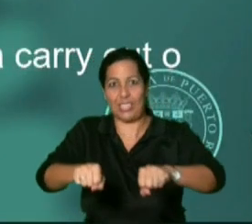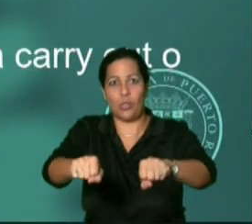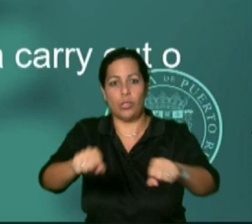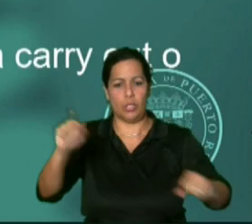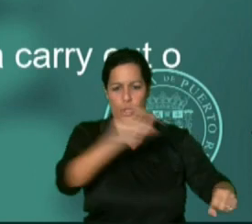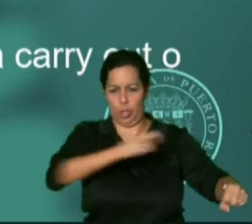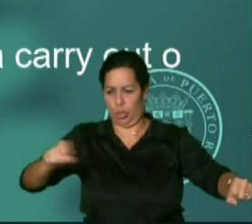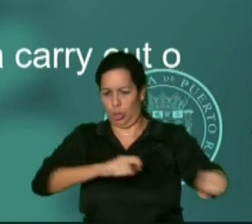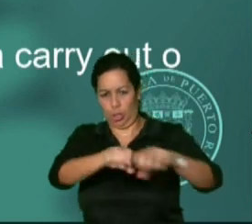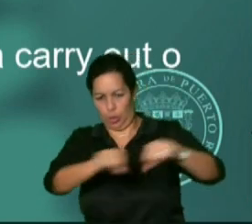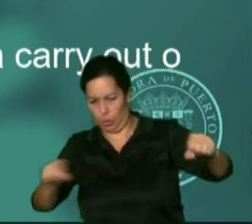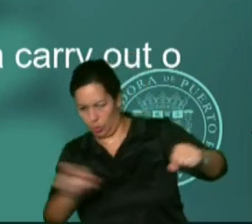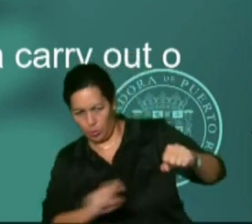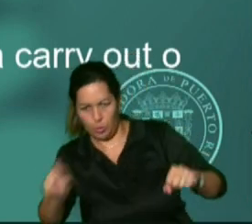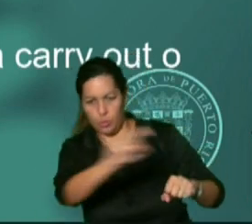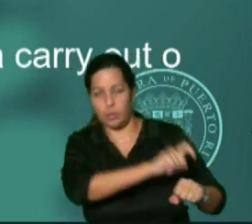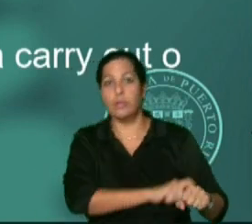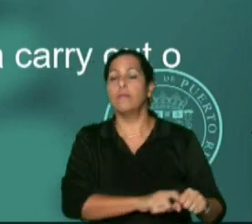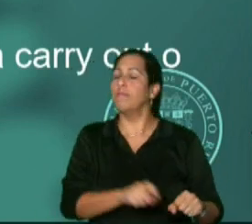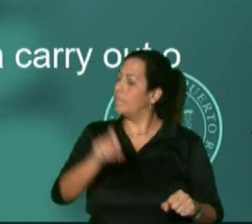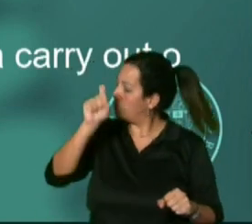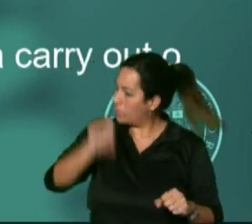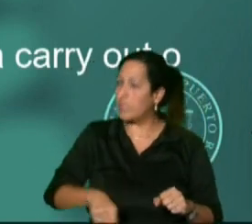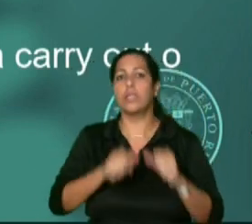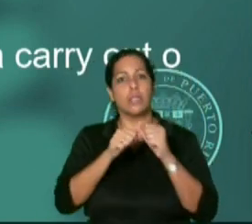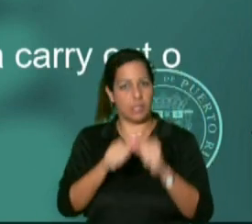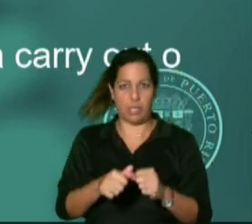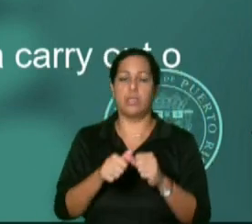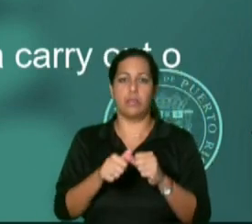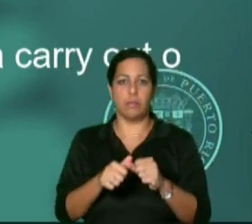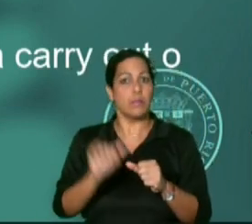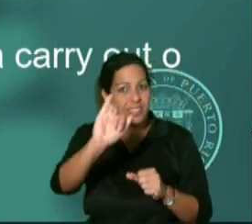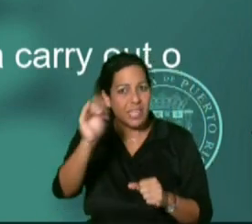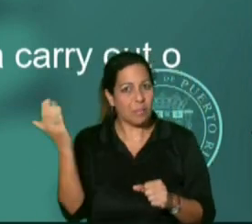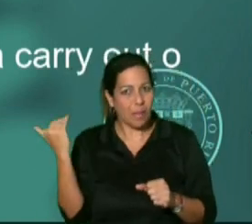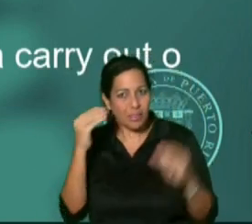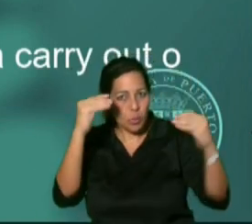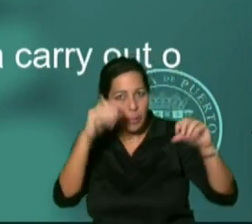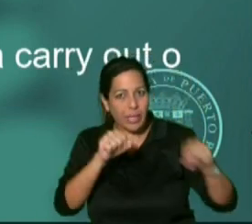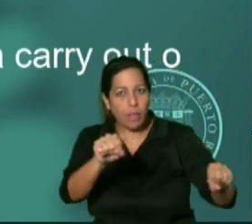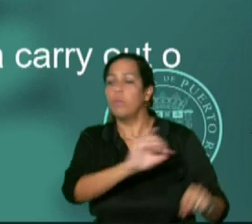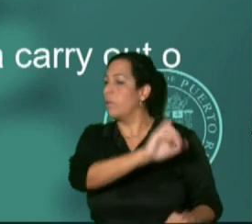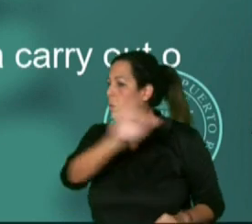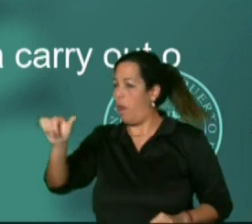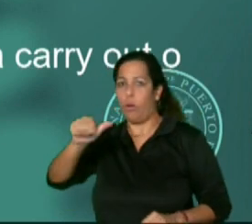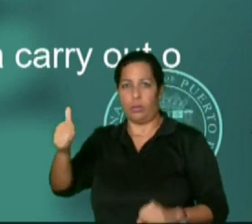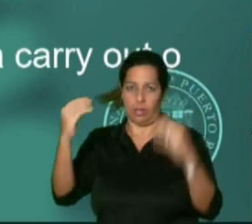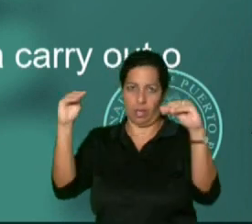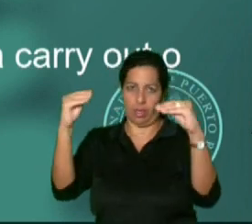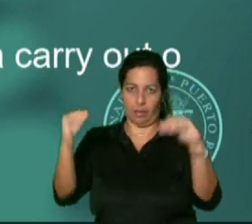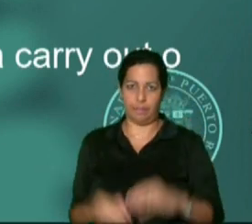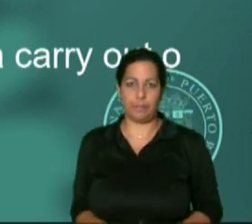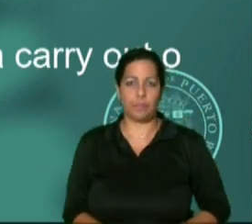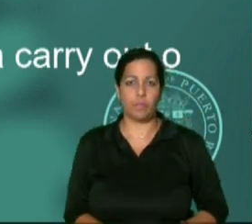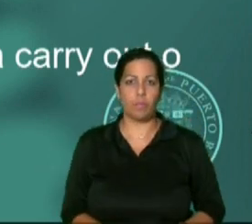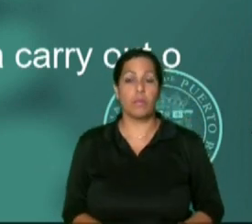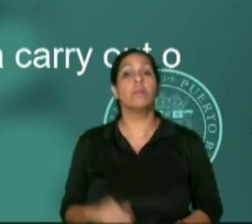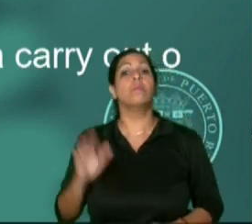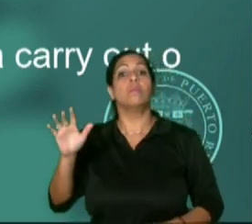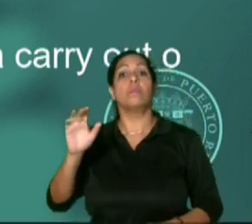carritos. Esas medidas tienen que volver a fortalecerse como lo estaban haciendo los supermercados. Los